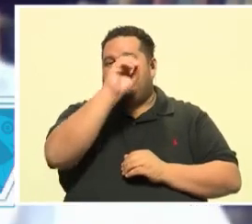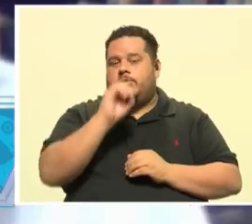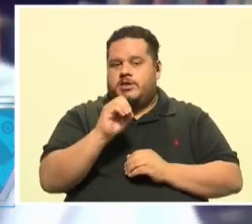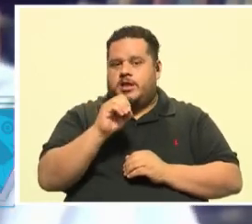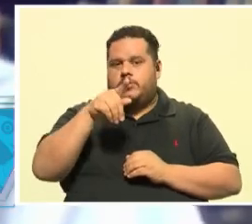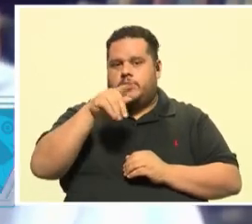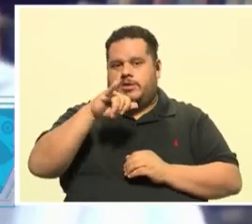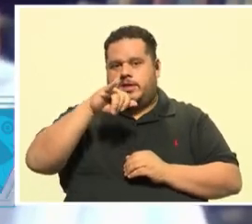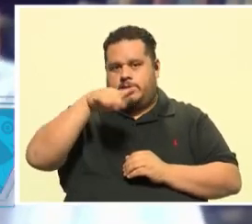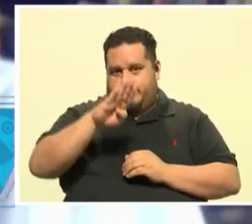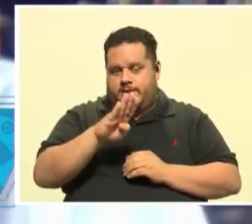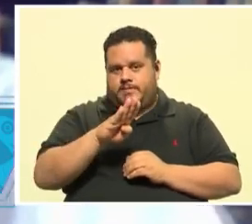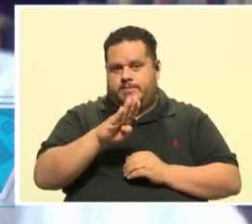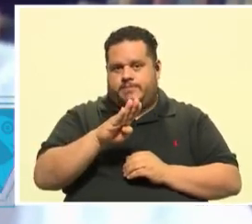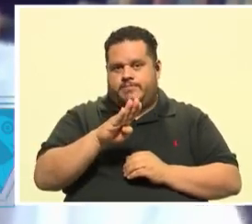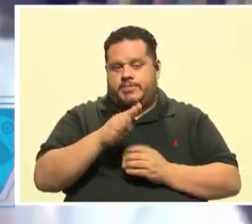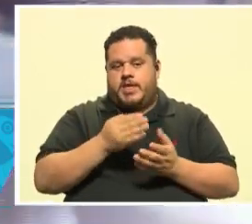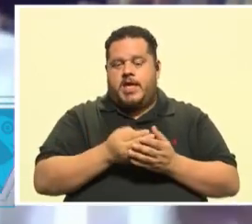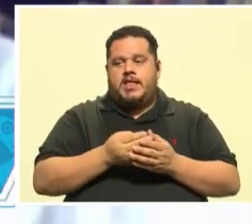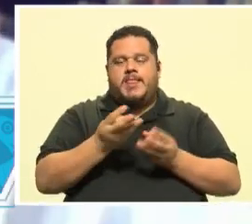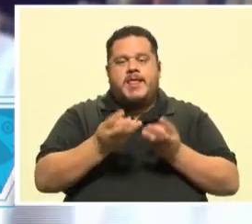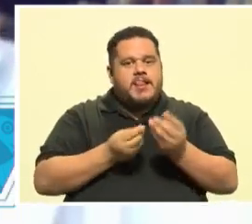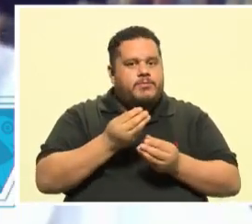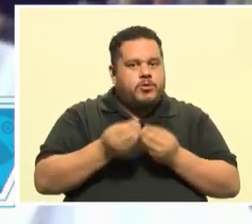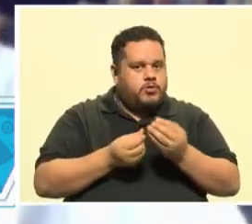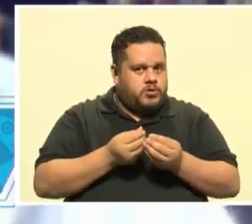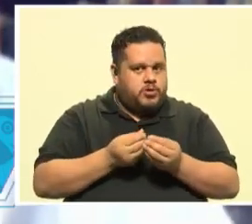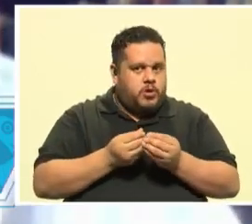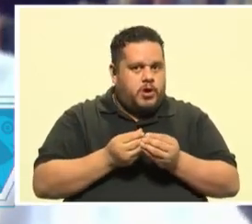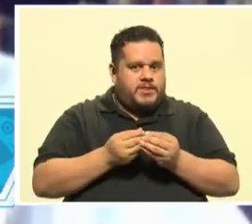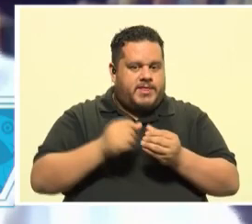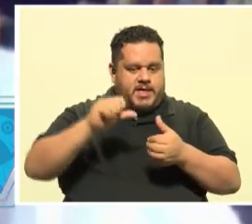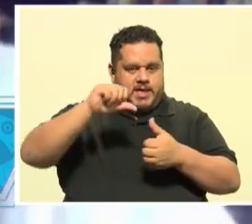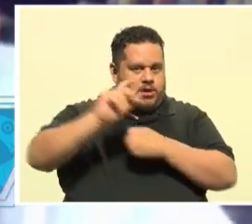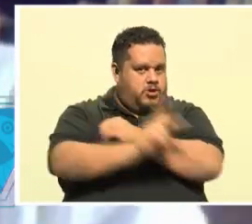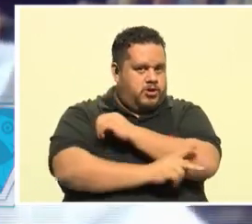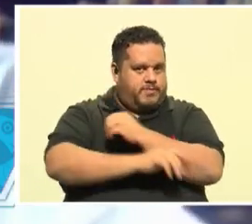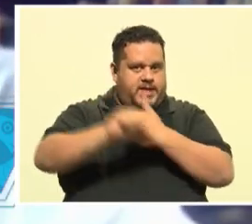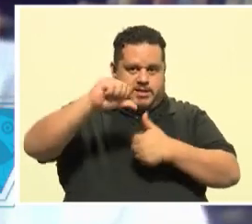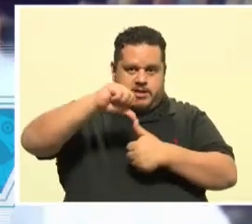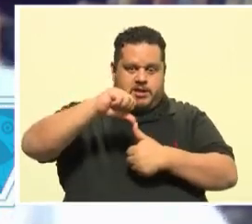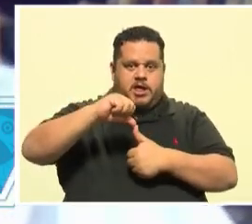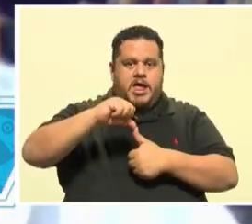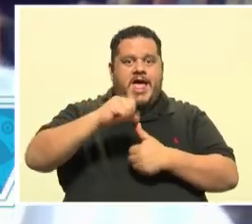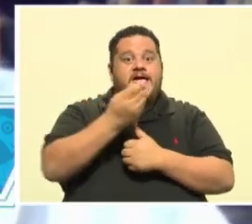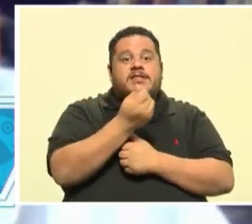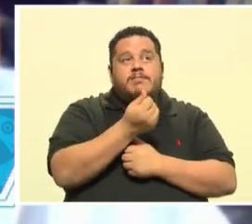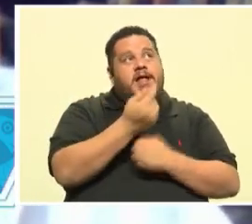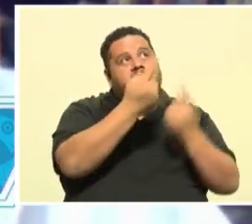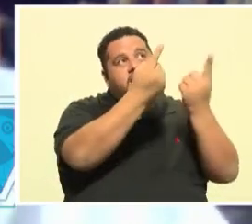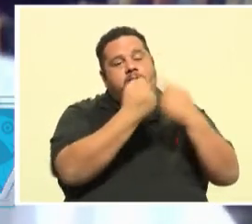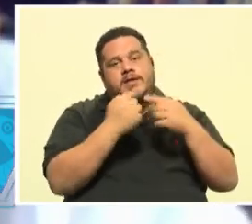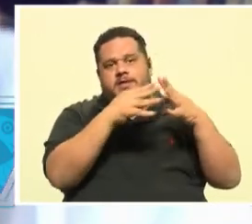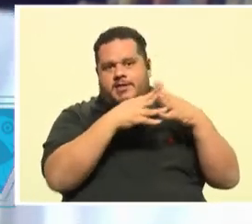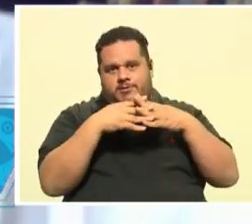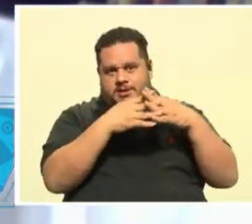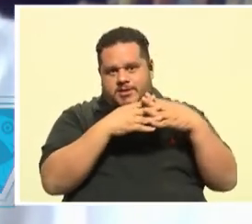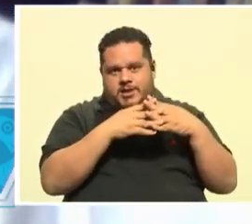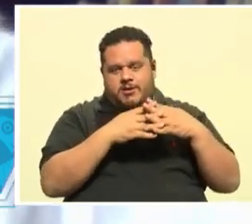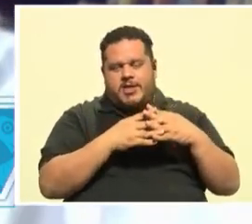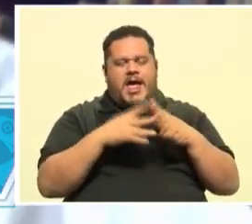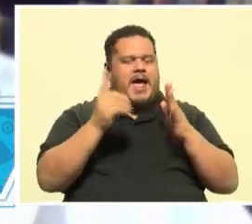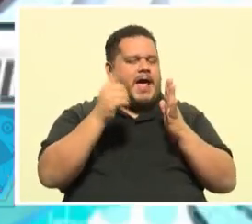de hondureños y salvadoreños y guatemaltecos tratando de llegar a la border, como dicen